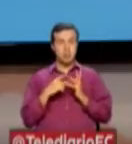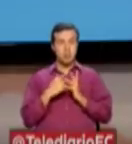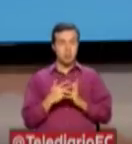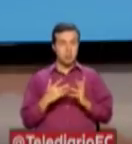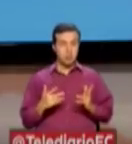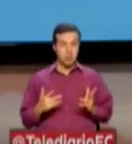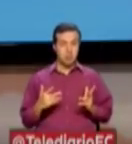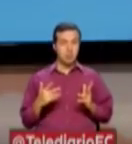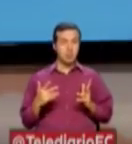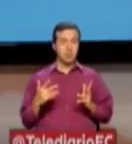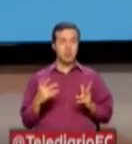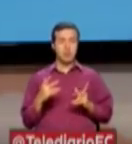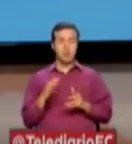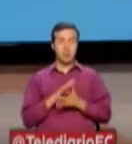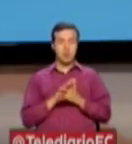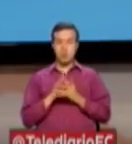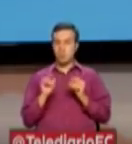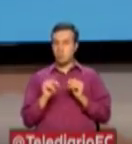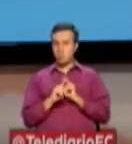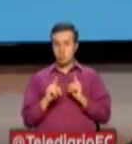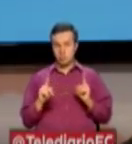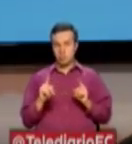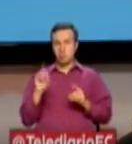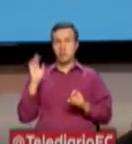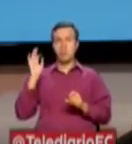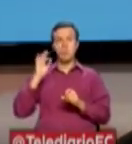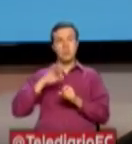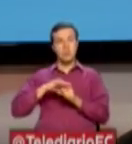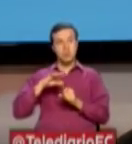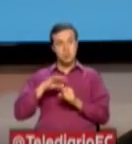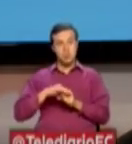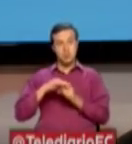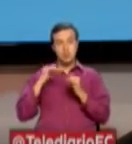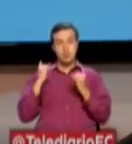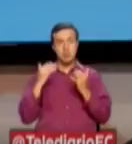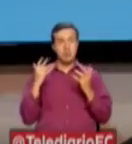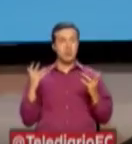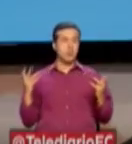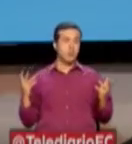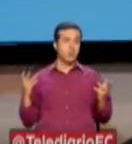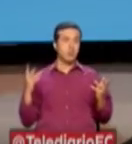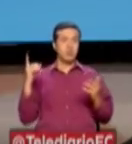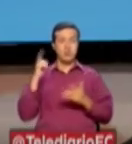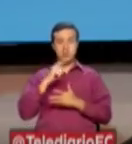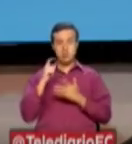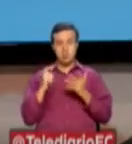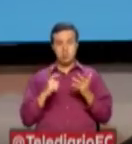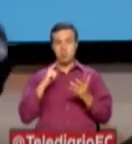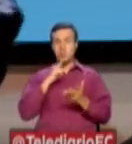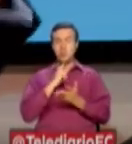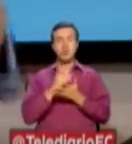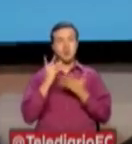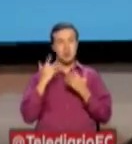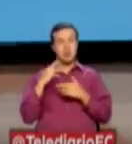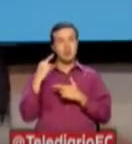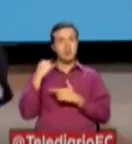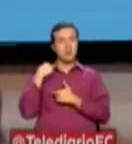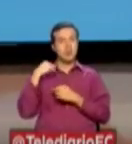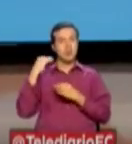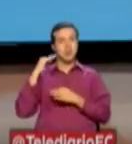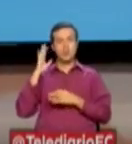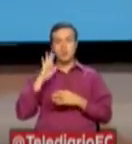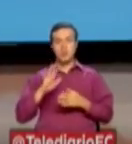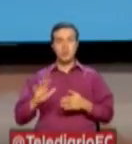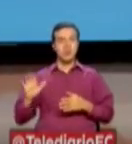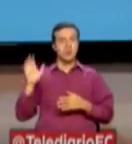una desestabilización del sistema ahora bien en la votación el día de hoy pues es necesario y por eso nosotros con sentido de responsabilidad con el